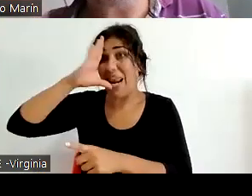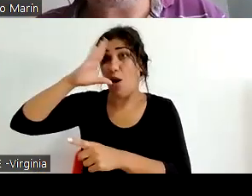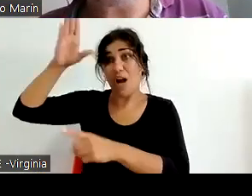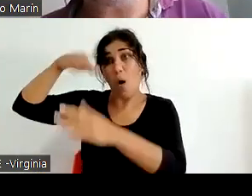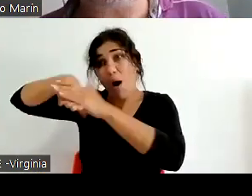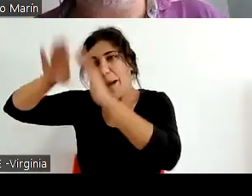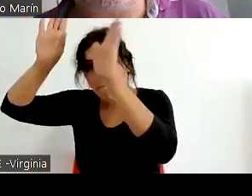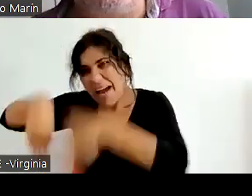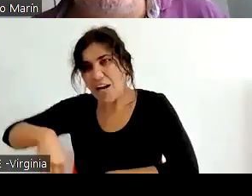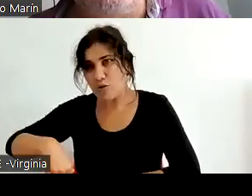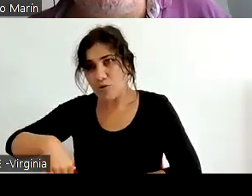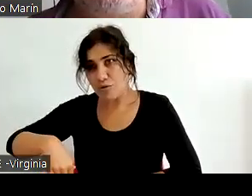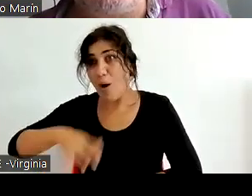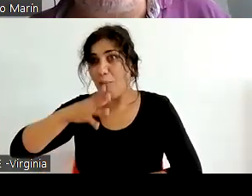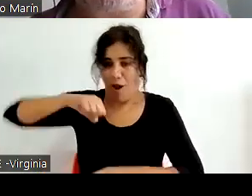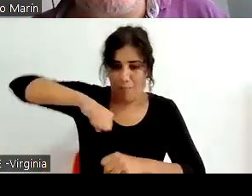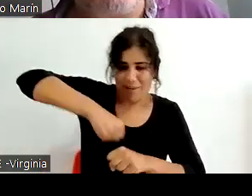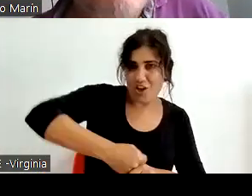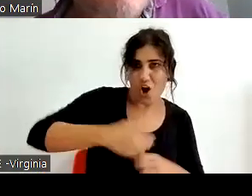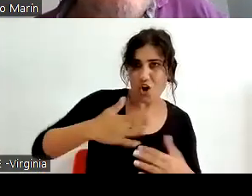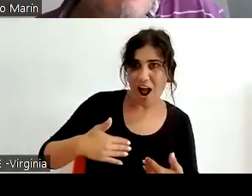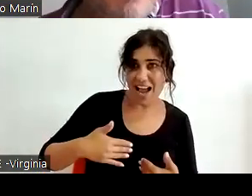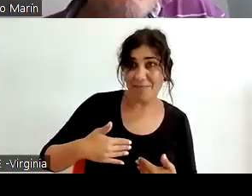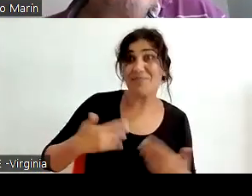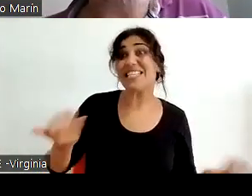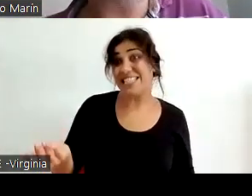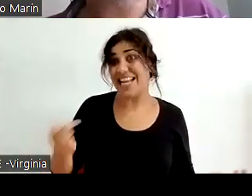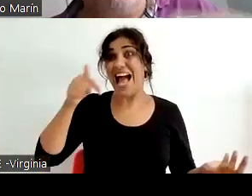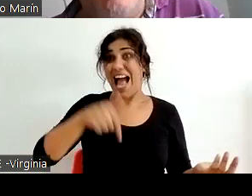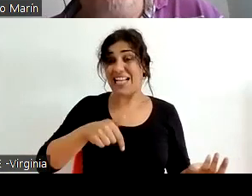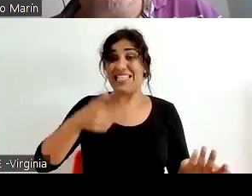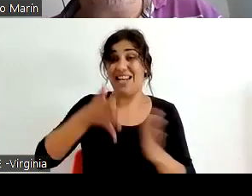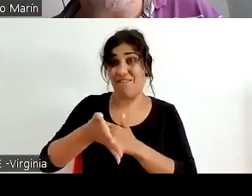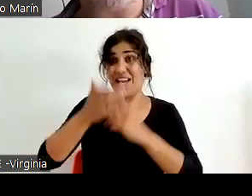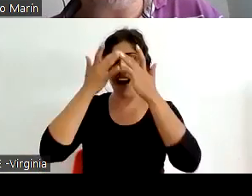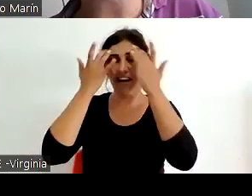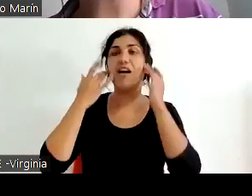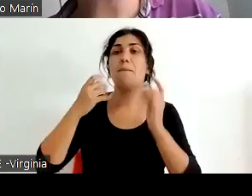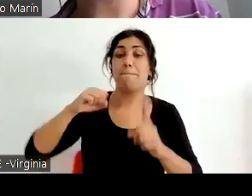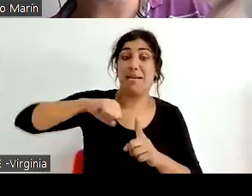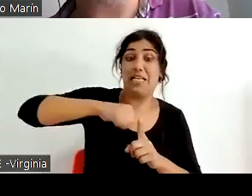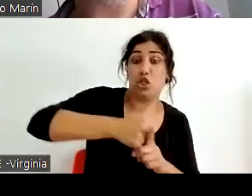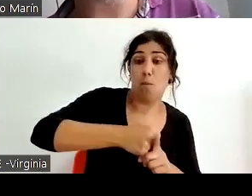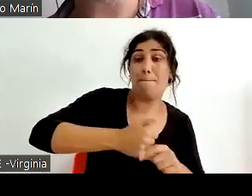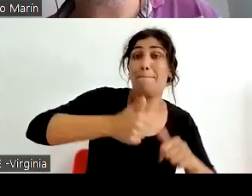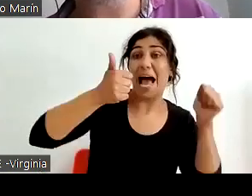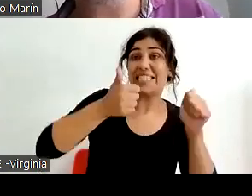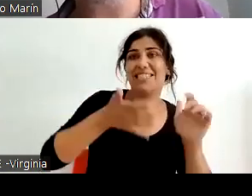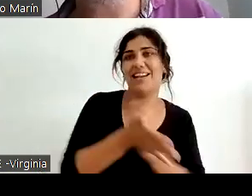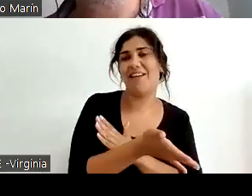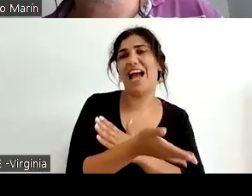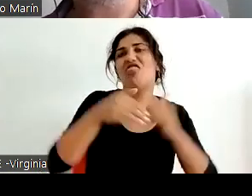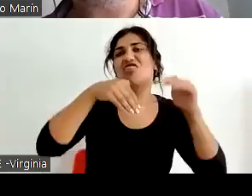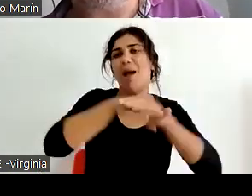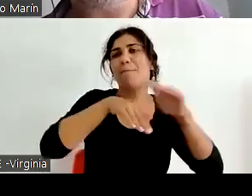cualquier situación en la que hubiese gravedad. A menor gravedad, menos presión sobre las articulaciones y por lo tanto también hay menos